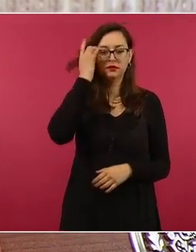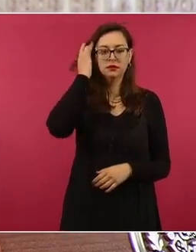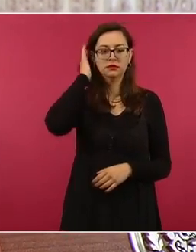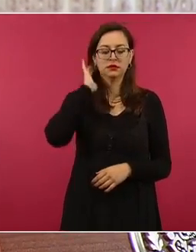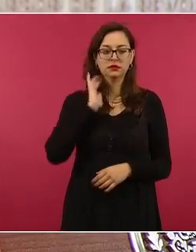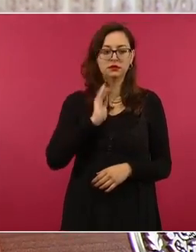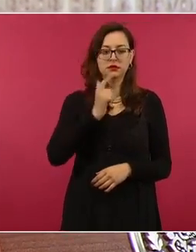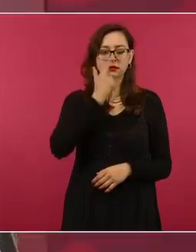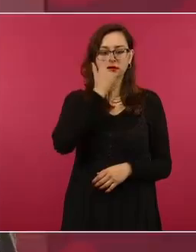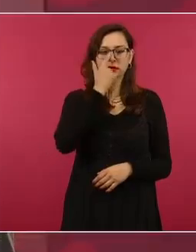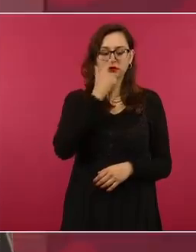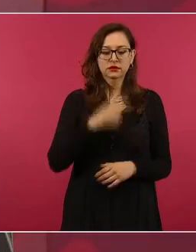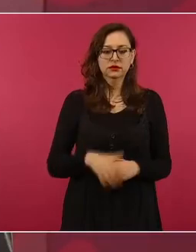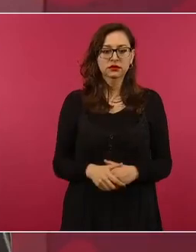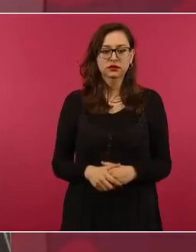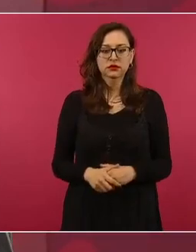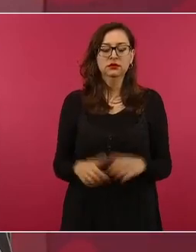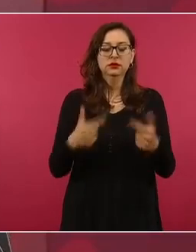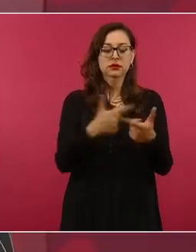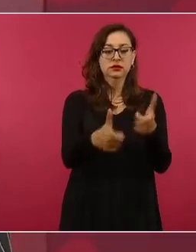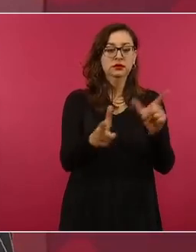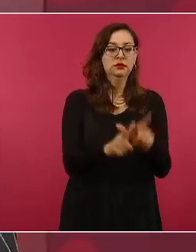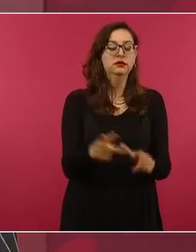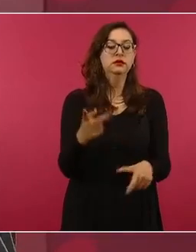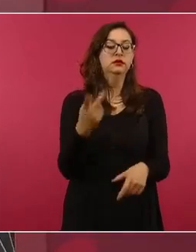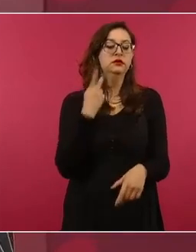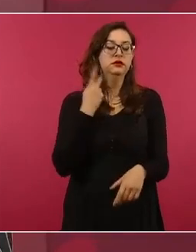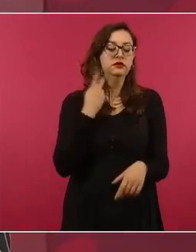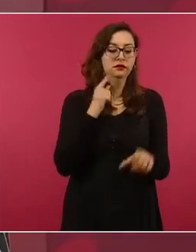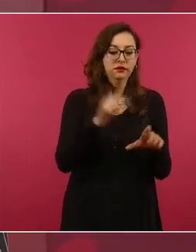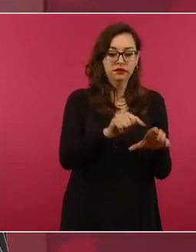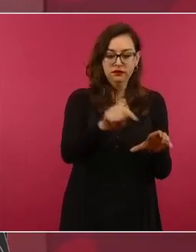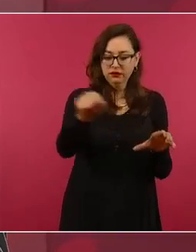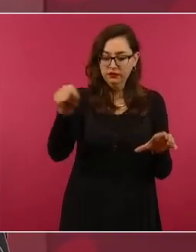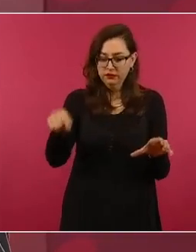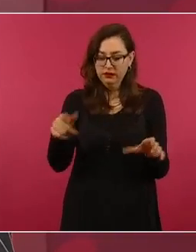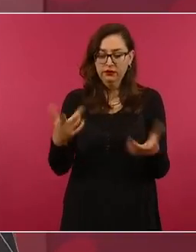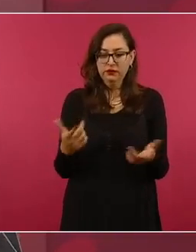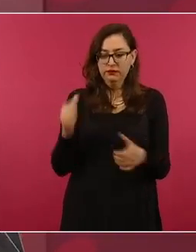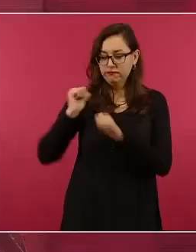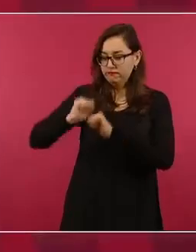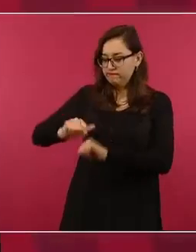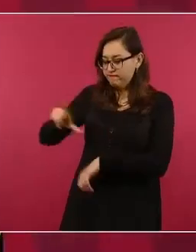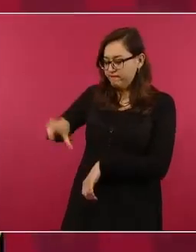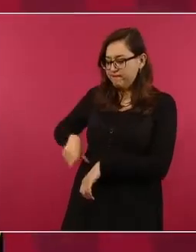independientes del poder político y del poder económico.